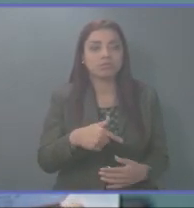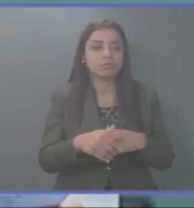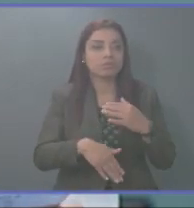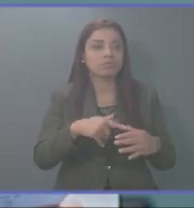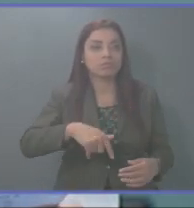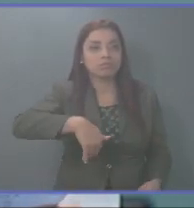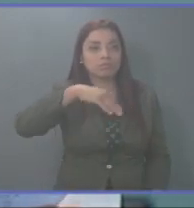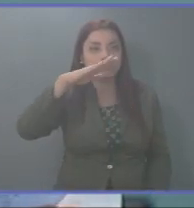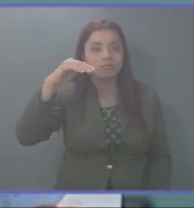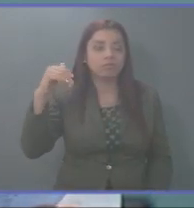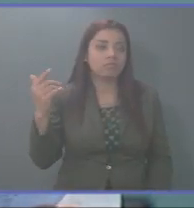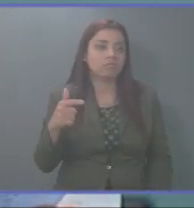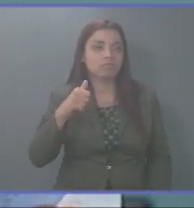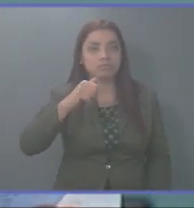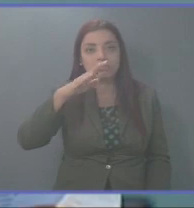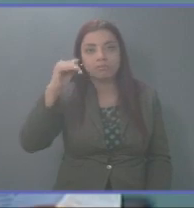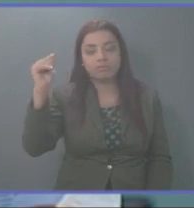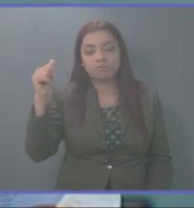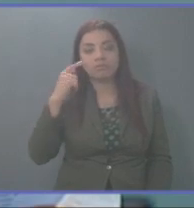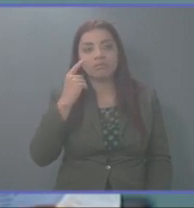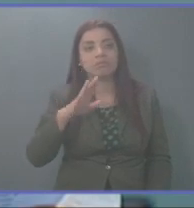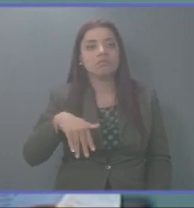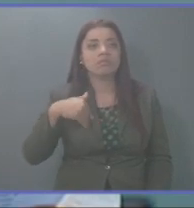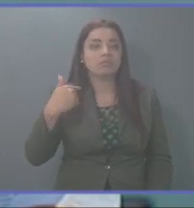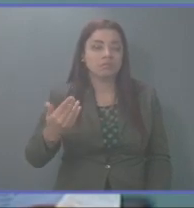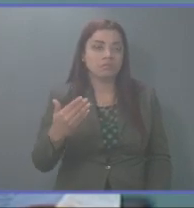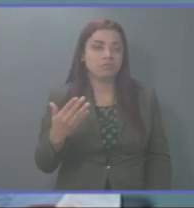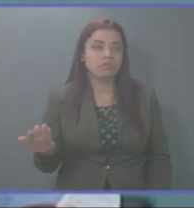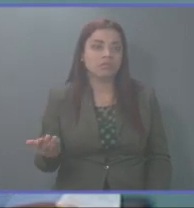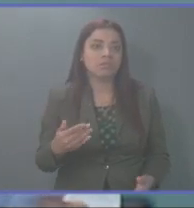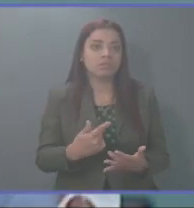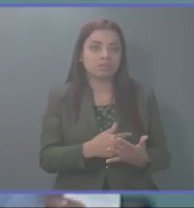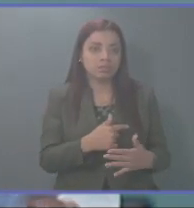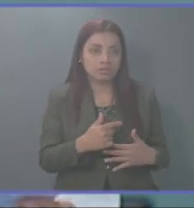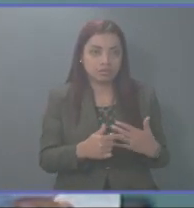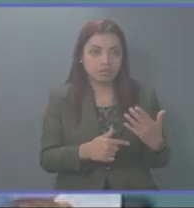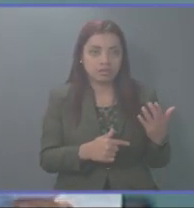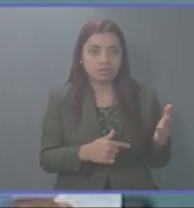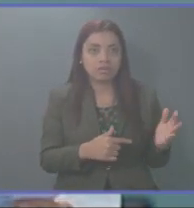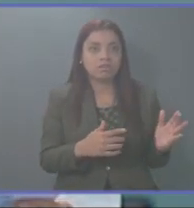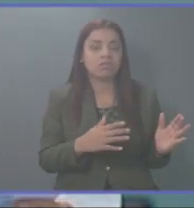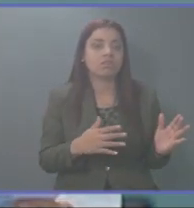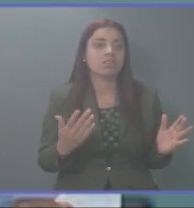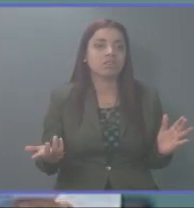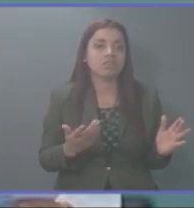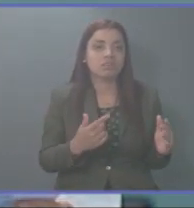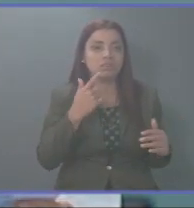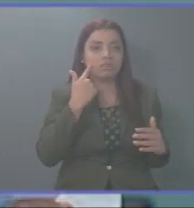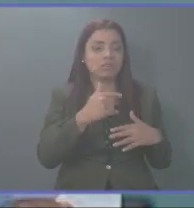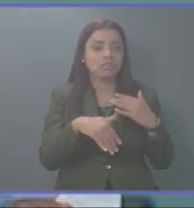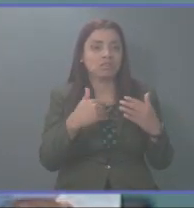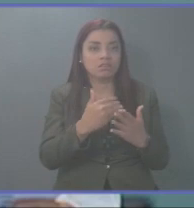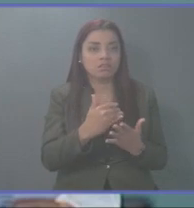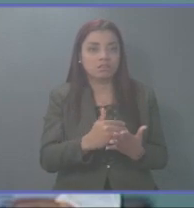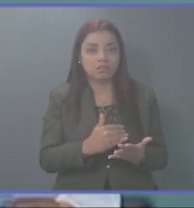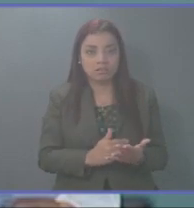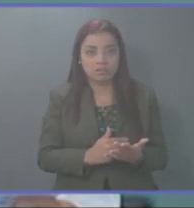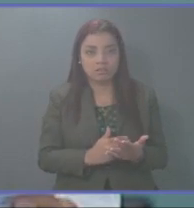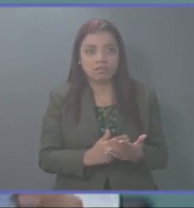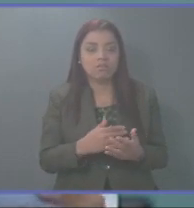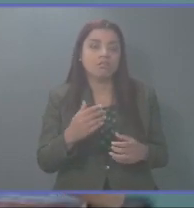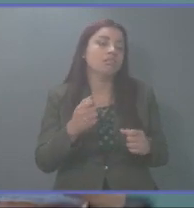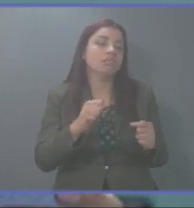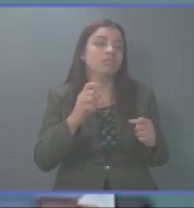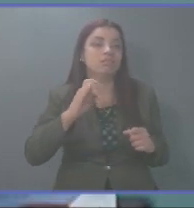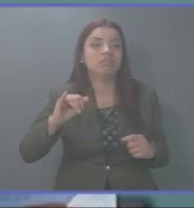territorio nacional, que incluya además la leyenda voto desde el exterior, debidamente numerada, así como firmada y sellada por